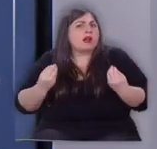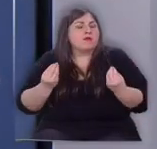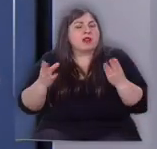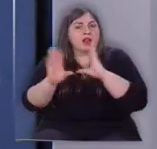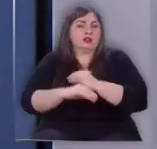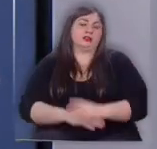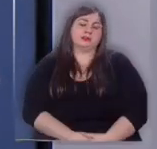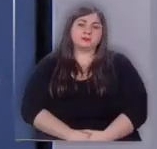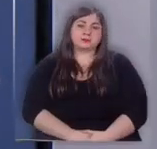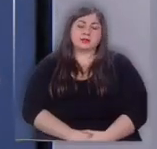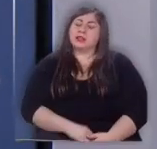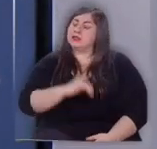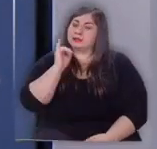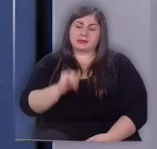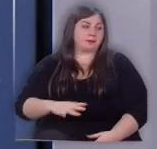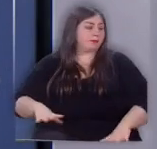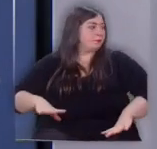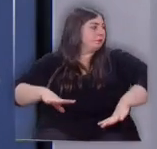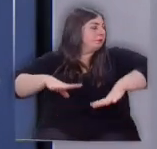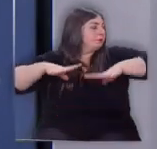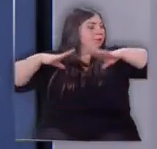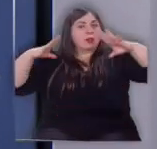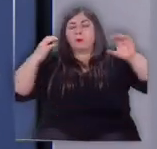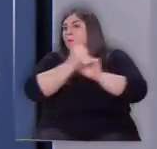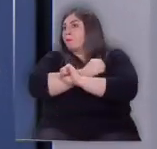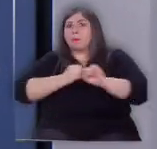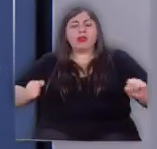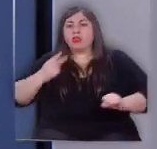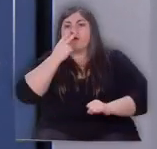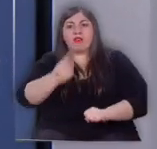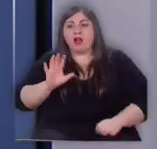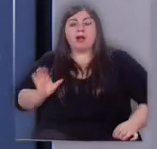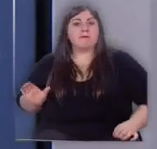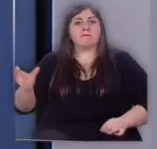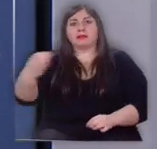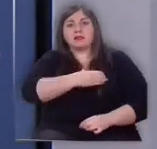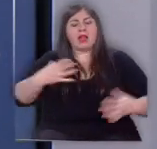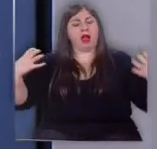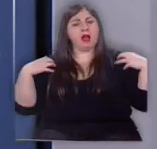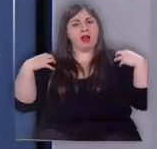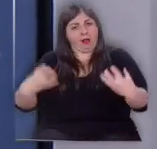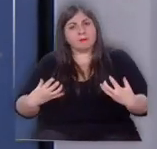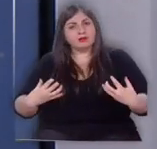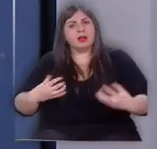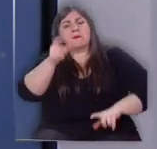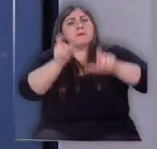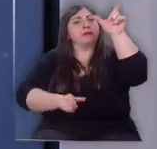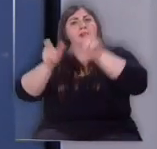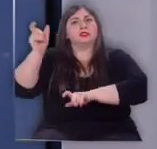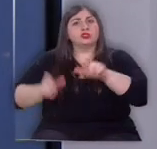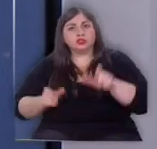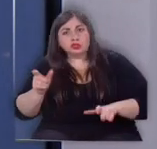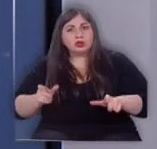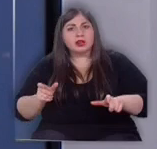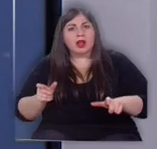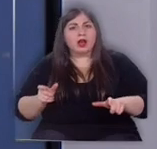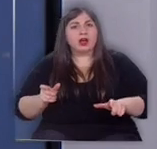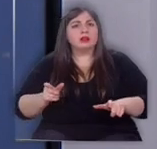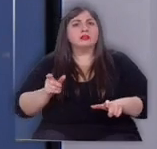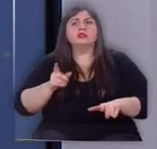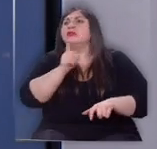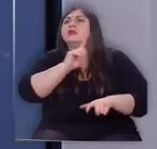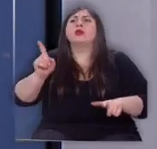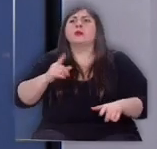Buenas noches. Sí, es el colmo, es la falta de empatía, la irresponsabilidad de personas que... No por